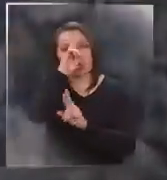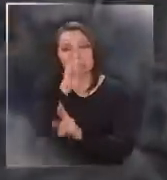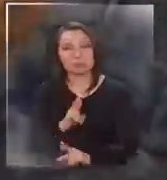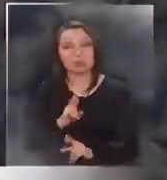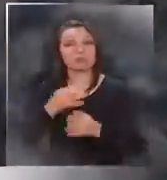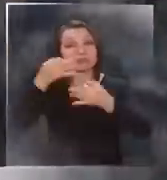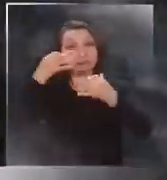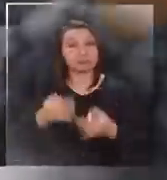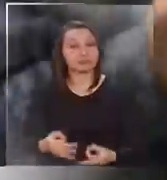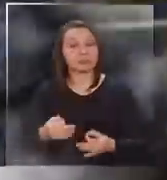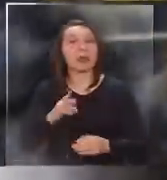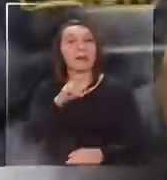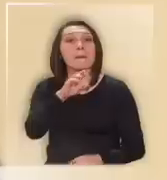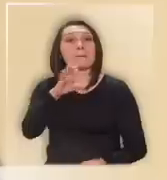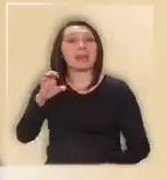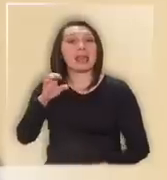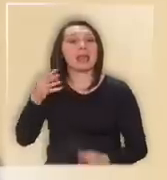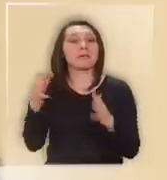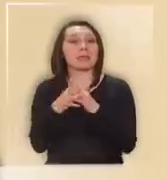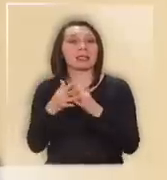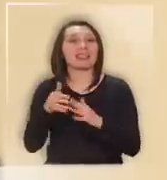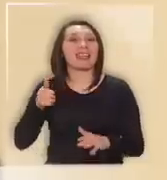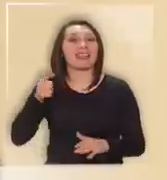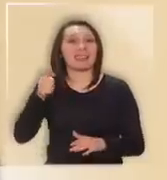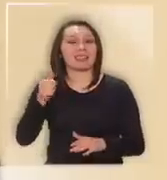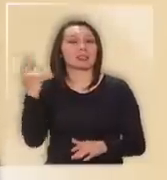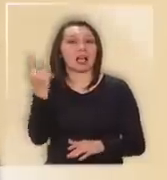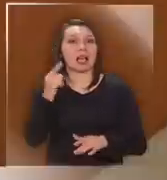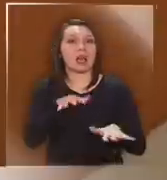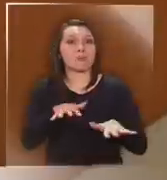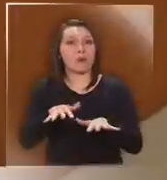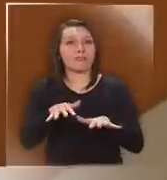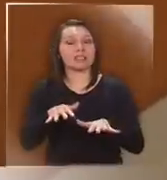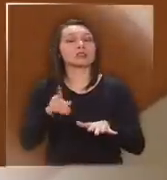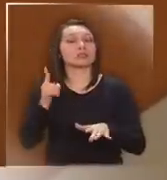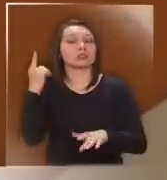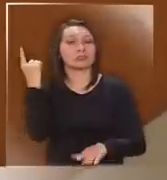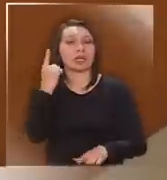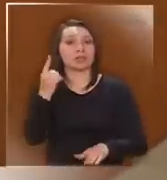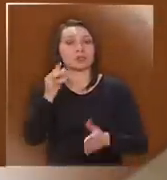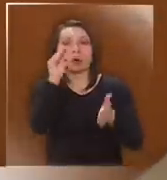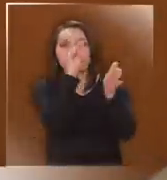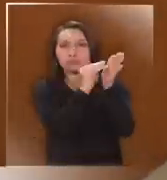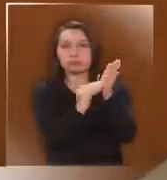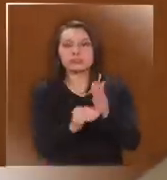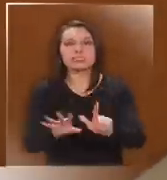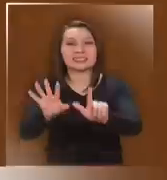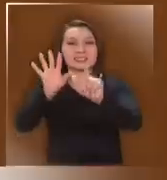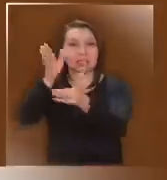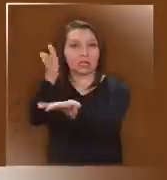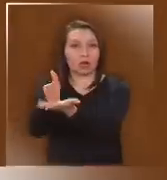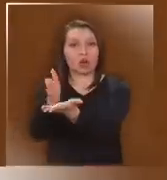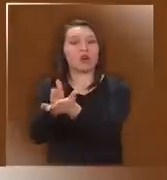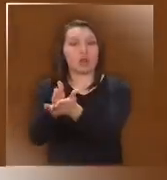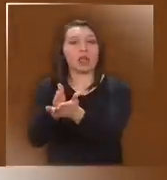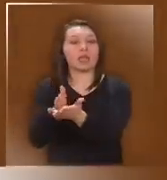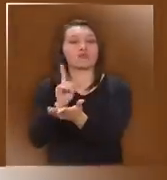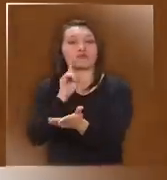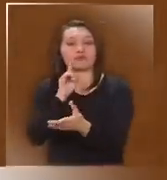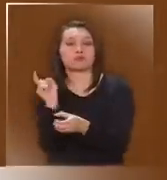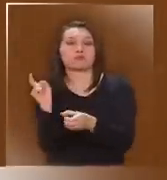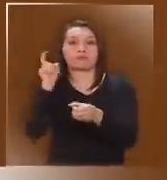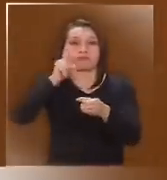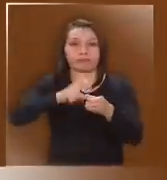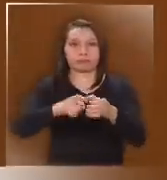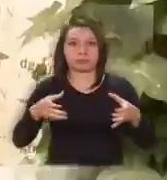certifica que un colegio sea premilitar es la Dirección General de Movilización Nacional. De acuerdo a sus registros, hay 7 establecimientos educacionales que